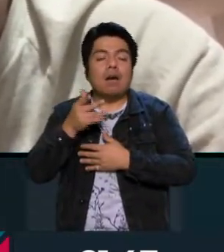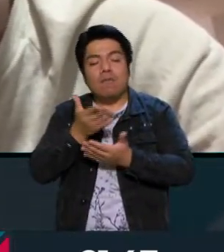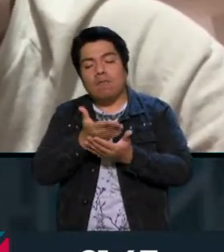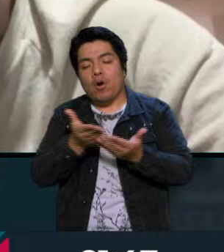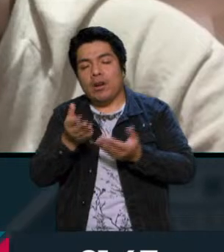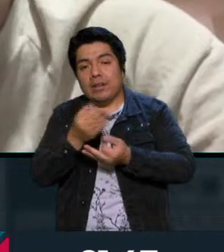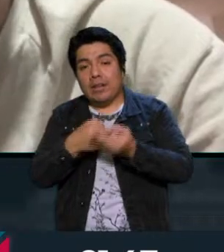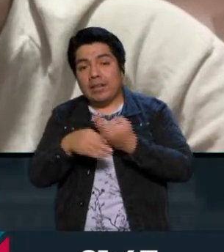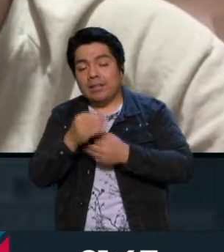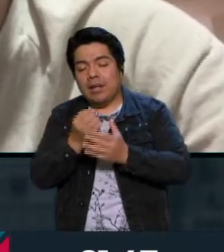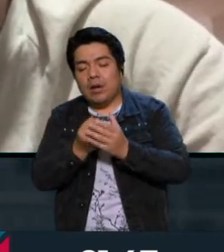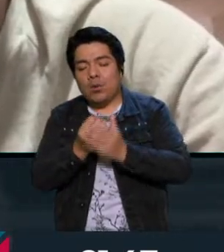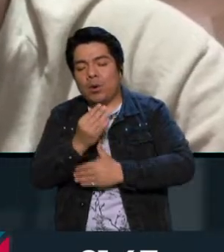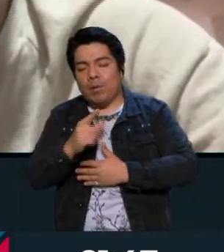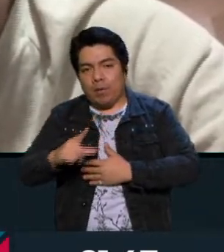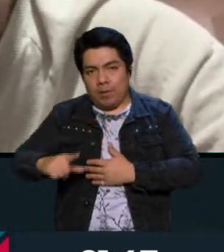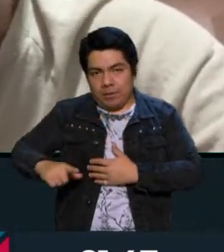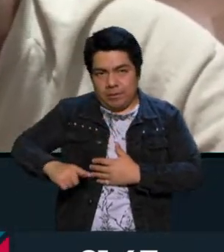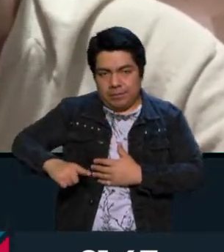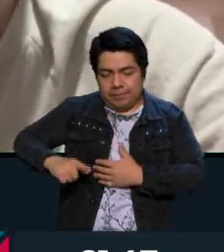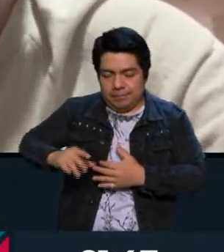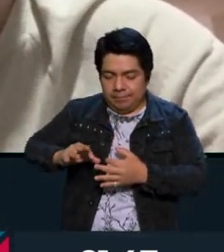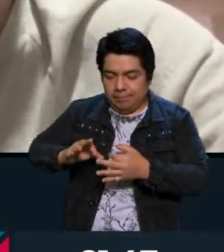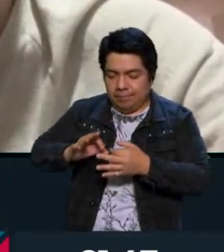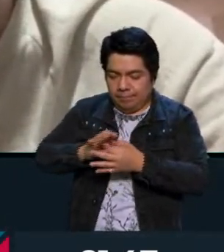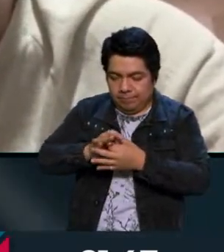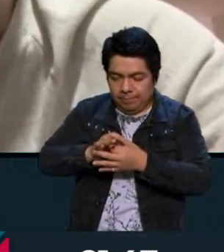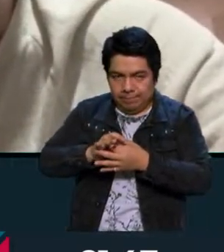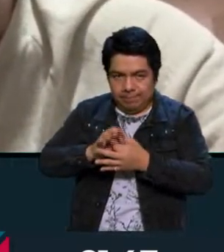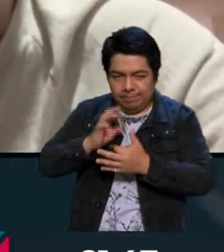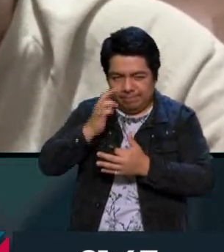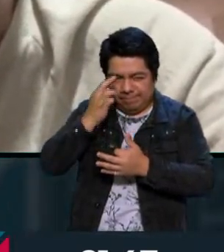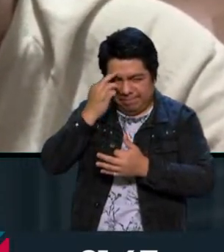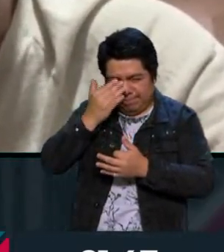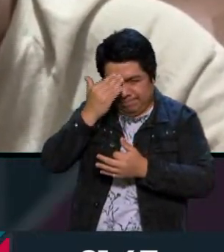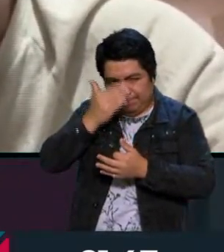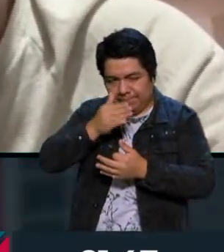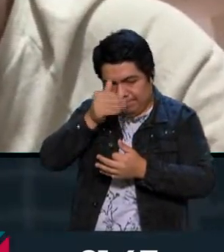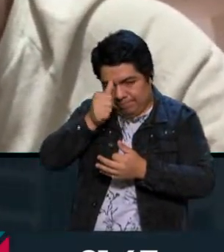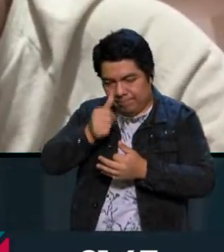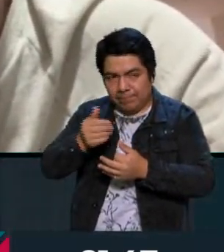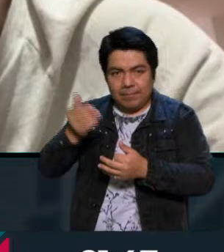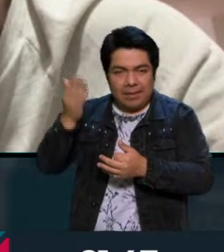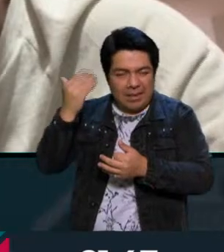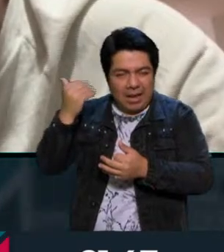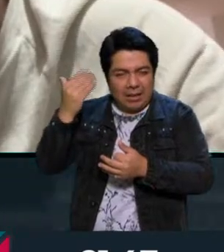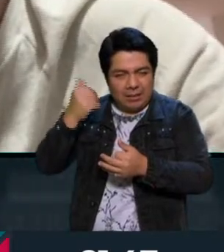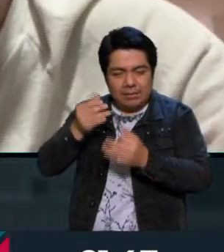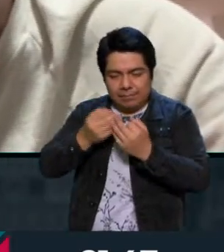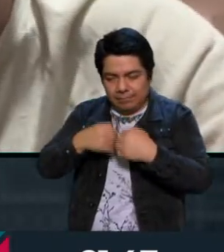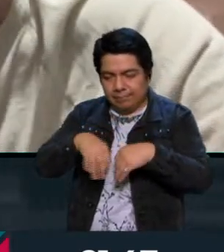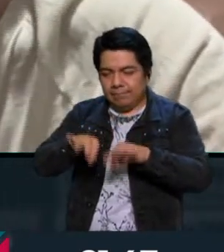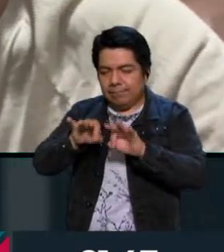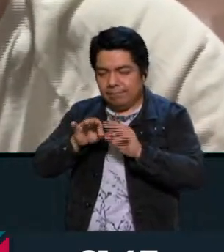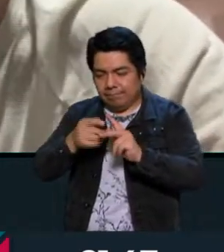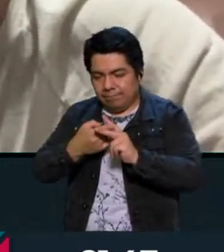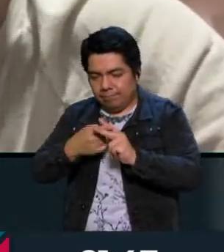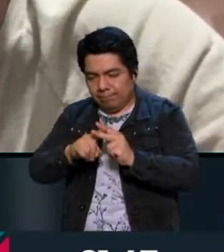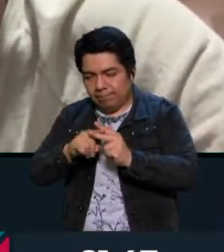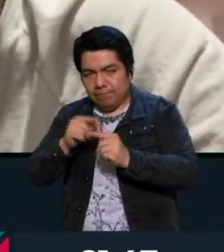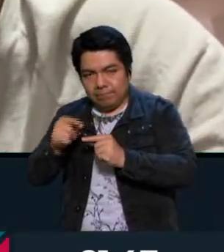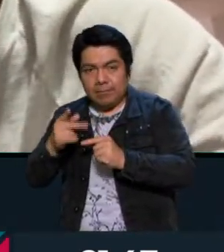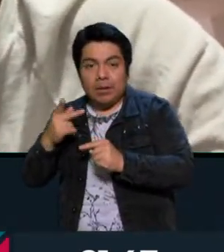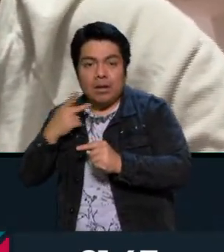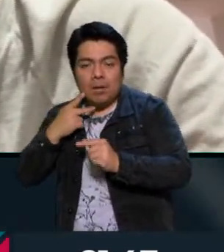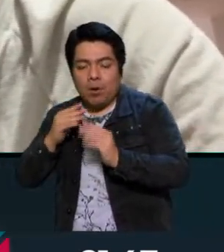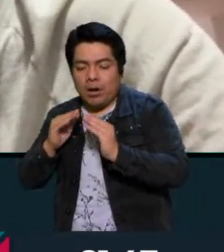nuevo gobierno, en concordancia con lo que ya ha tenido un inicio muy importante al recuperarse la política